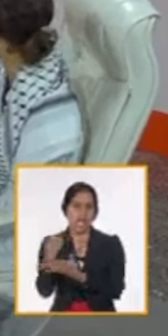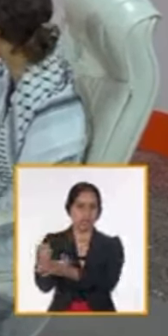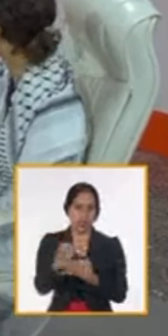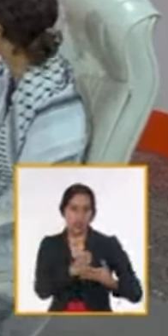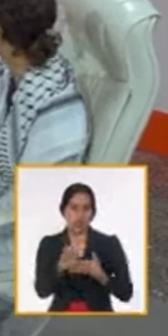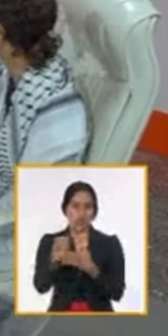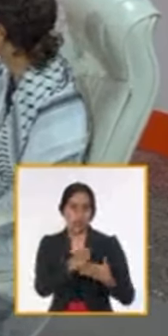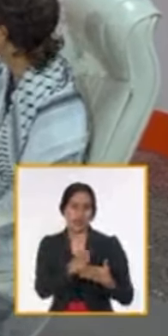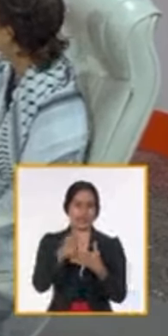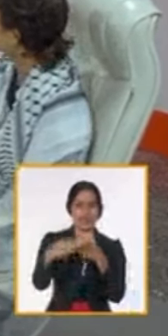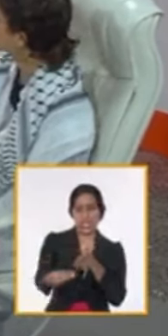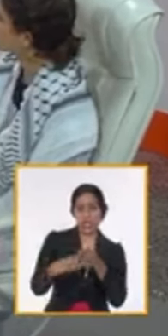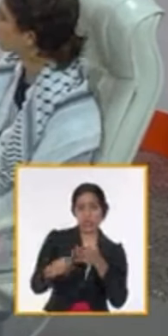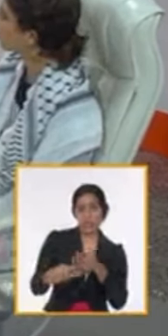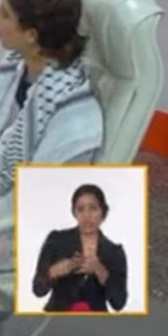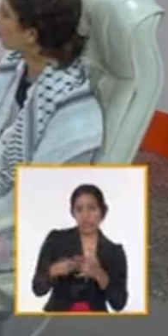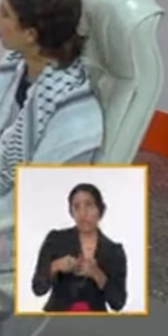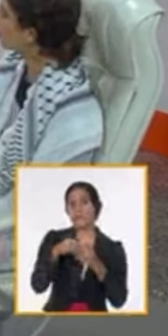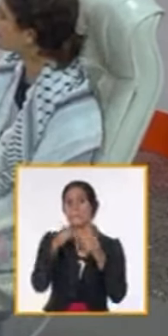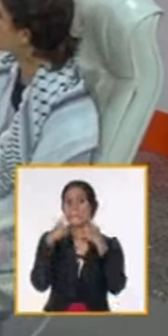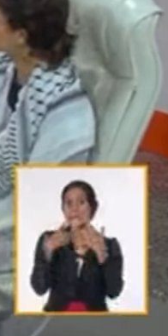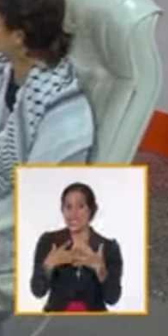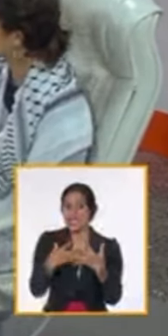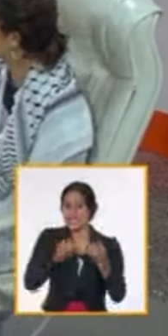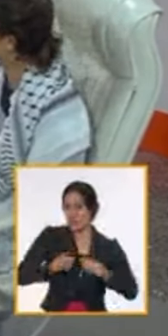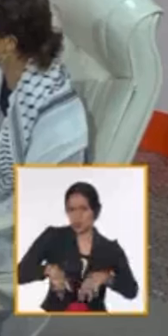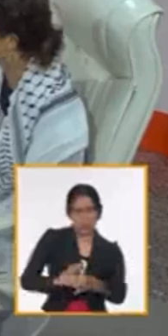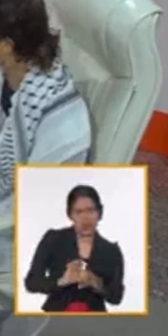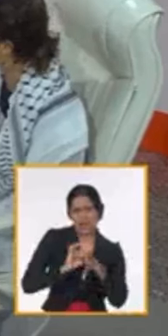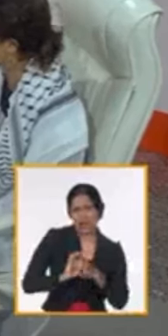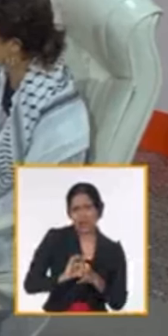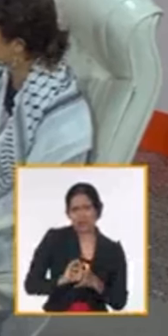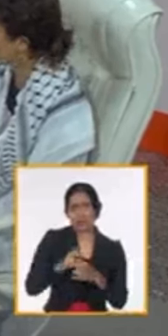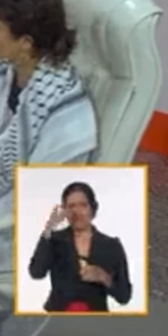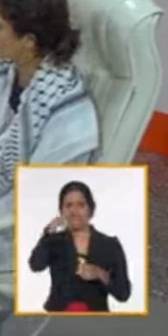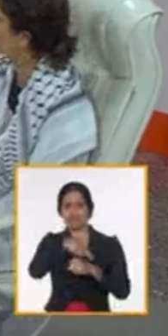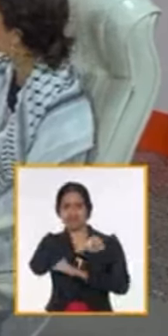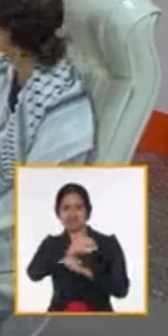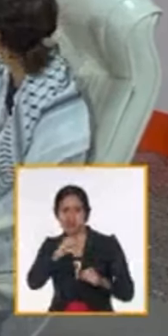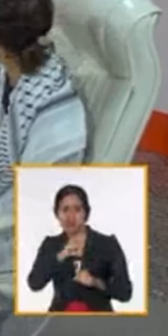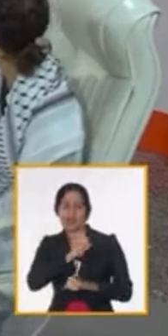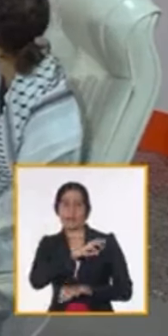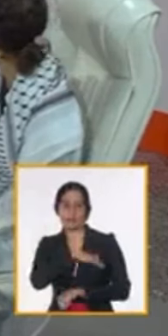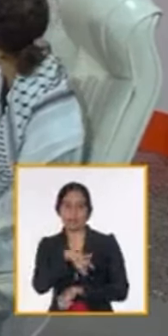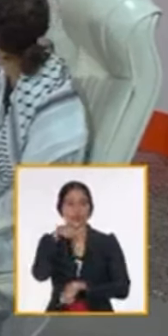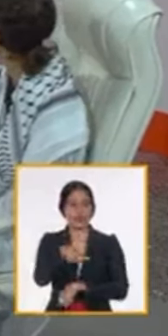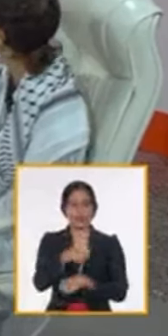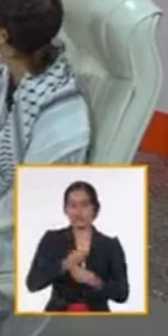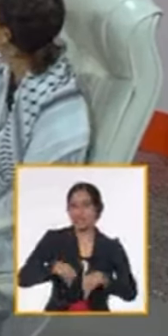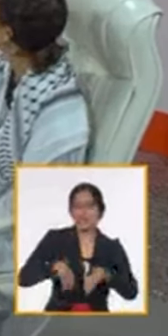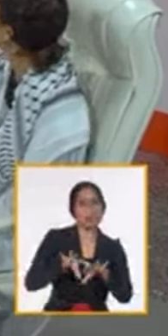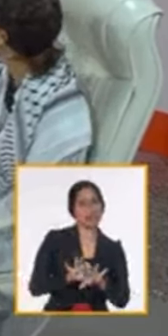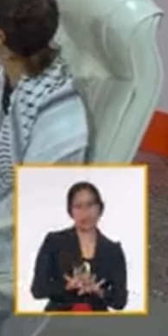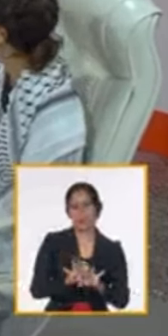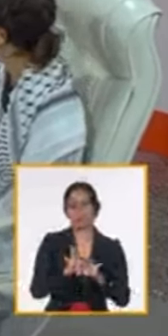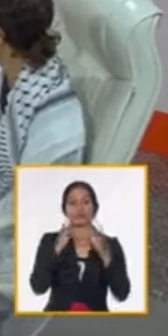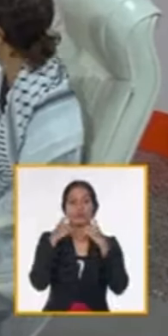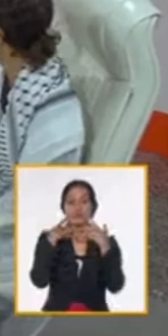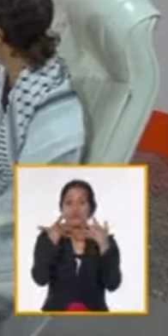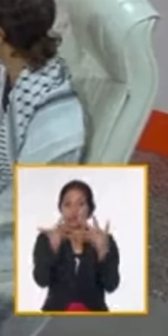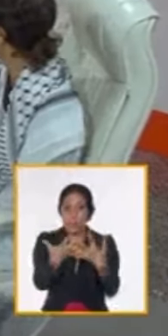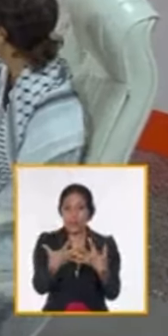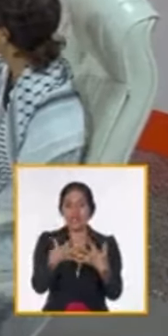millones de dólares para que se lleve a cabo este genocidio contra el pueblo palestino. Esto es una forma de desenmascarar